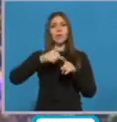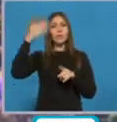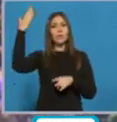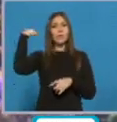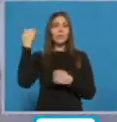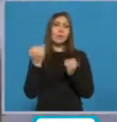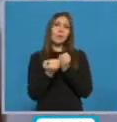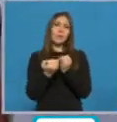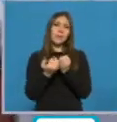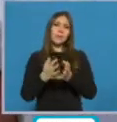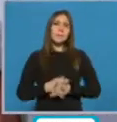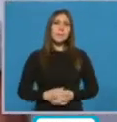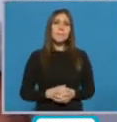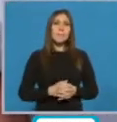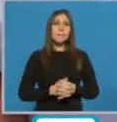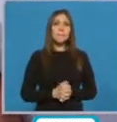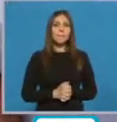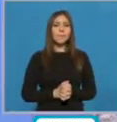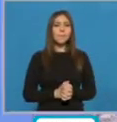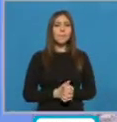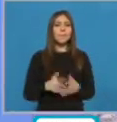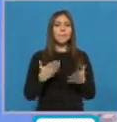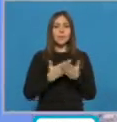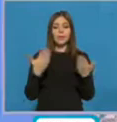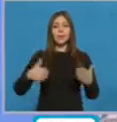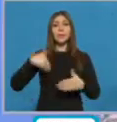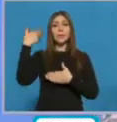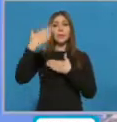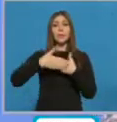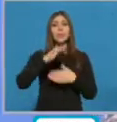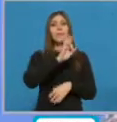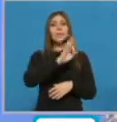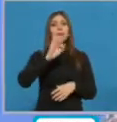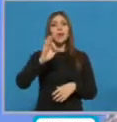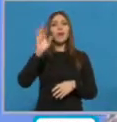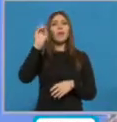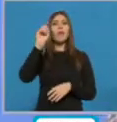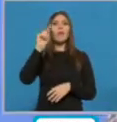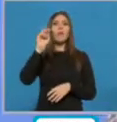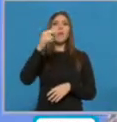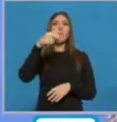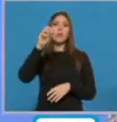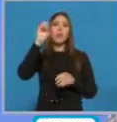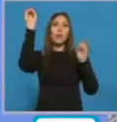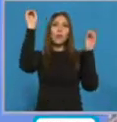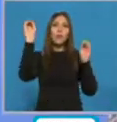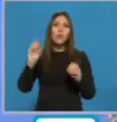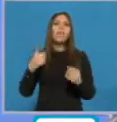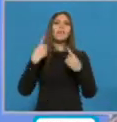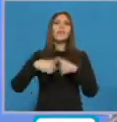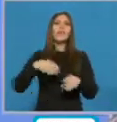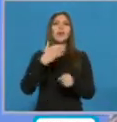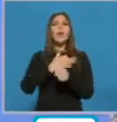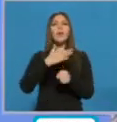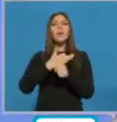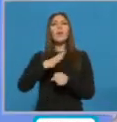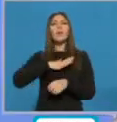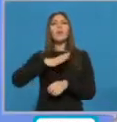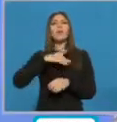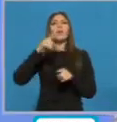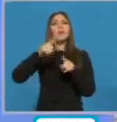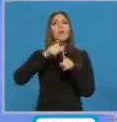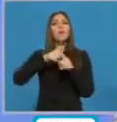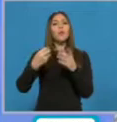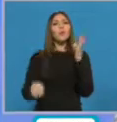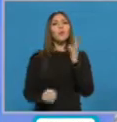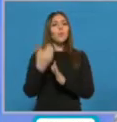de cabello. Por supuesto. Oye, Ana, y ahora viene el otoño, Ya. entonces por lo mismo, pues bueno, vienen también unos tonos nuevos,